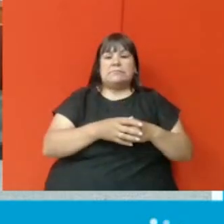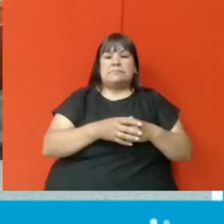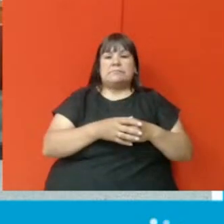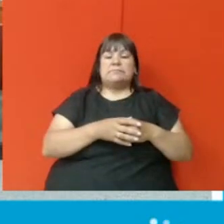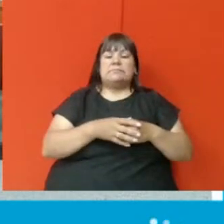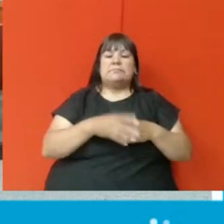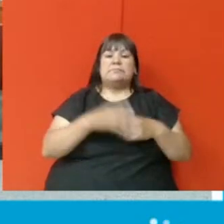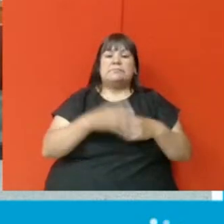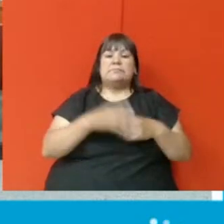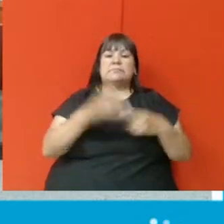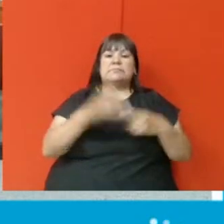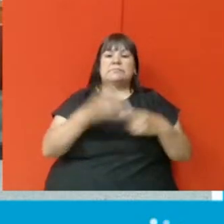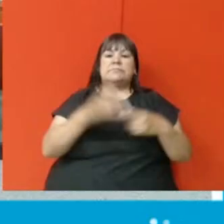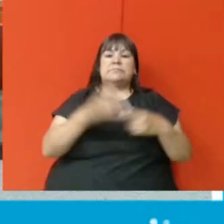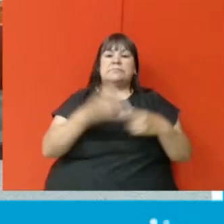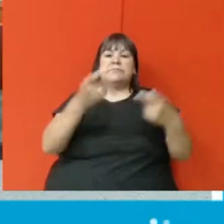negligencia dentro de las instituciones.